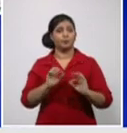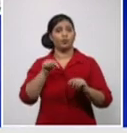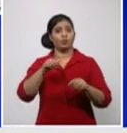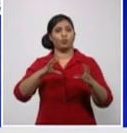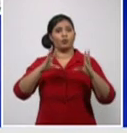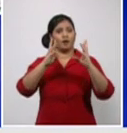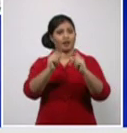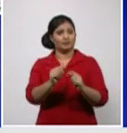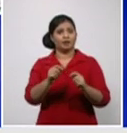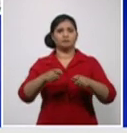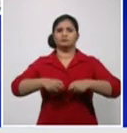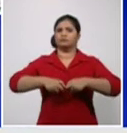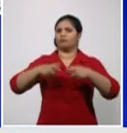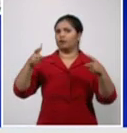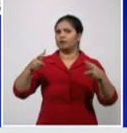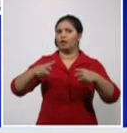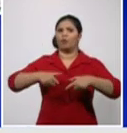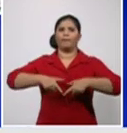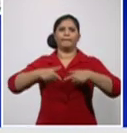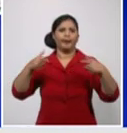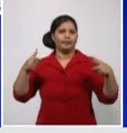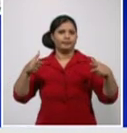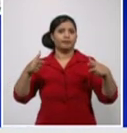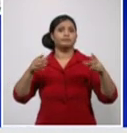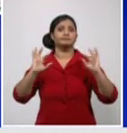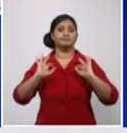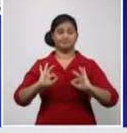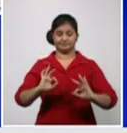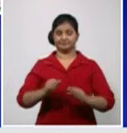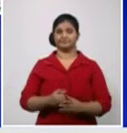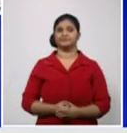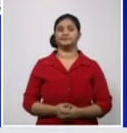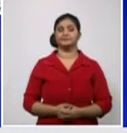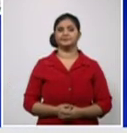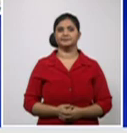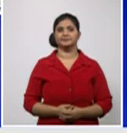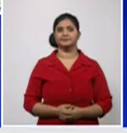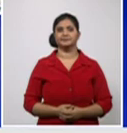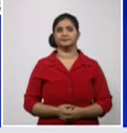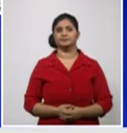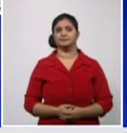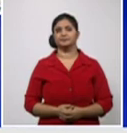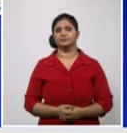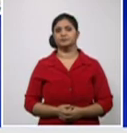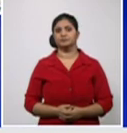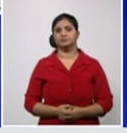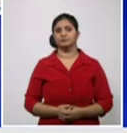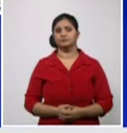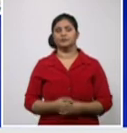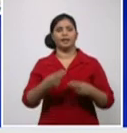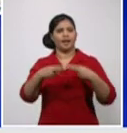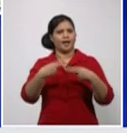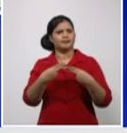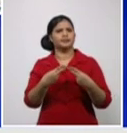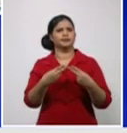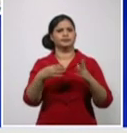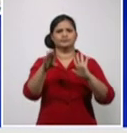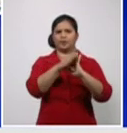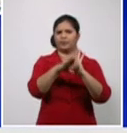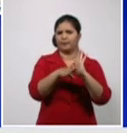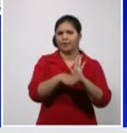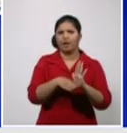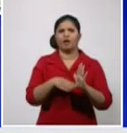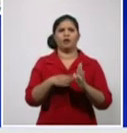que vamos dando diariamente se demuestran. Insisto, se trabaja, se adoptan medidas, a veces en